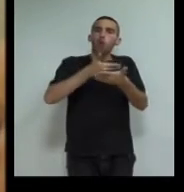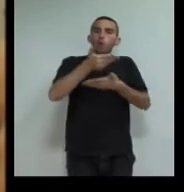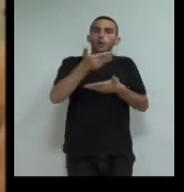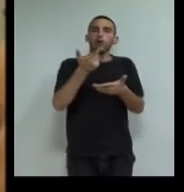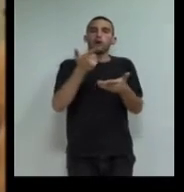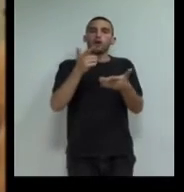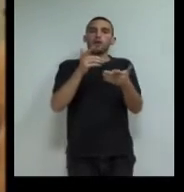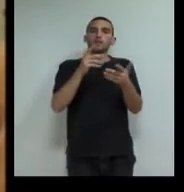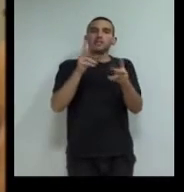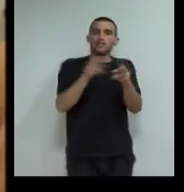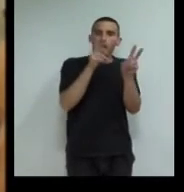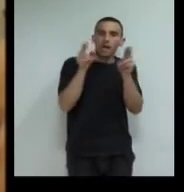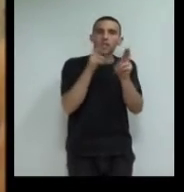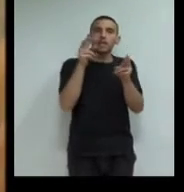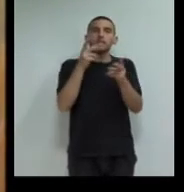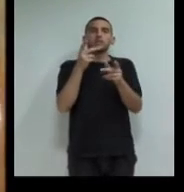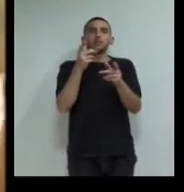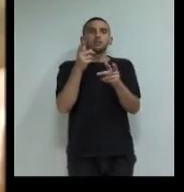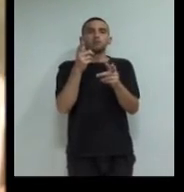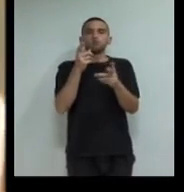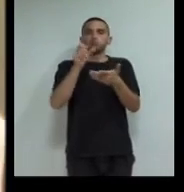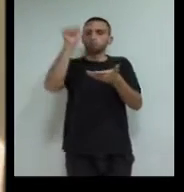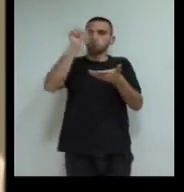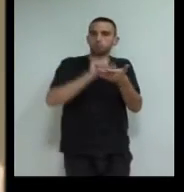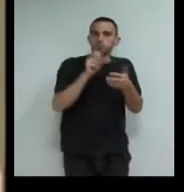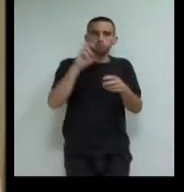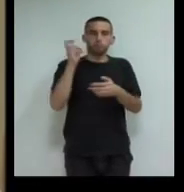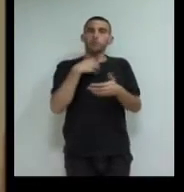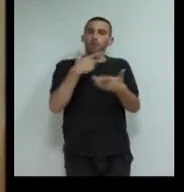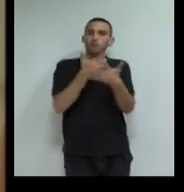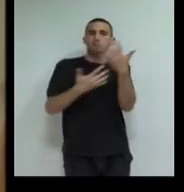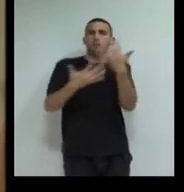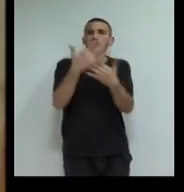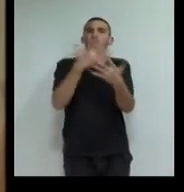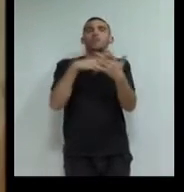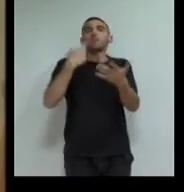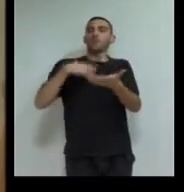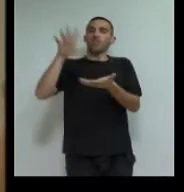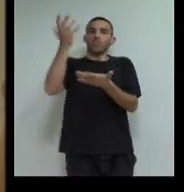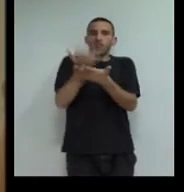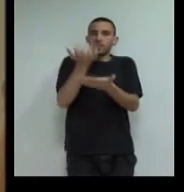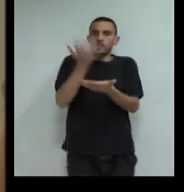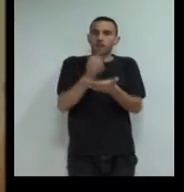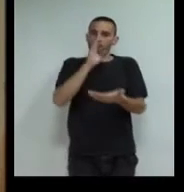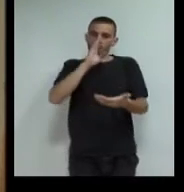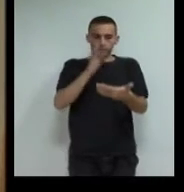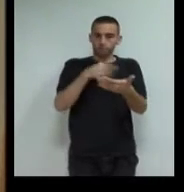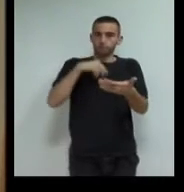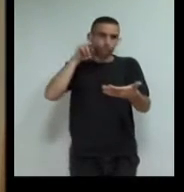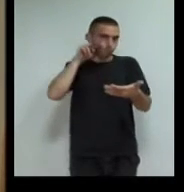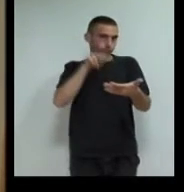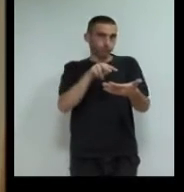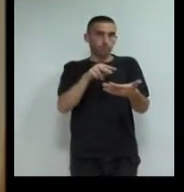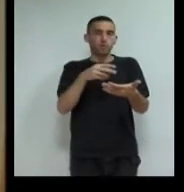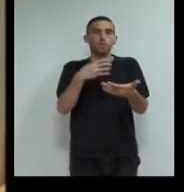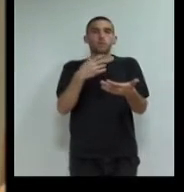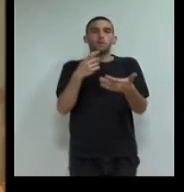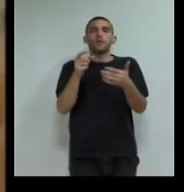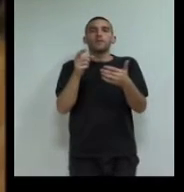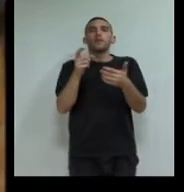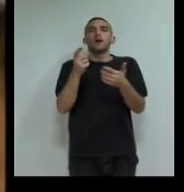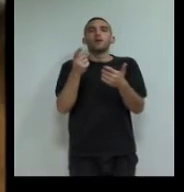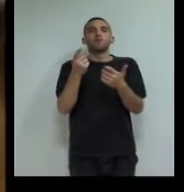sitcom, en donde estén ya totalmente mezcladas y tú las puedas descargártela, escucharla cuando están haciendo cualquier otro tipo de